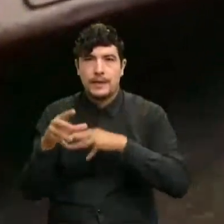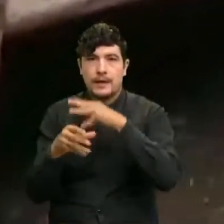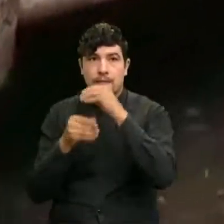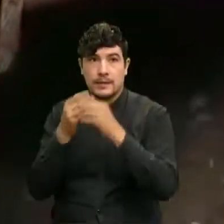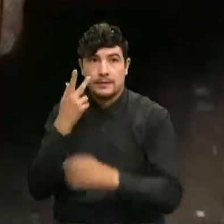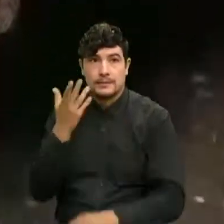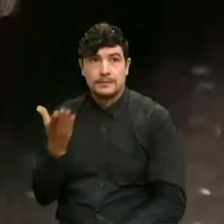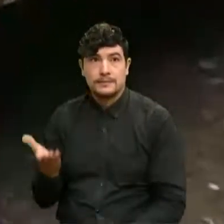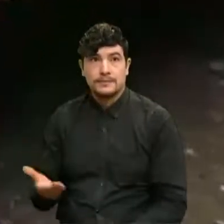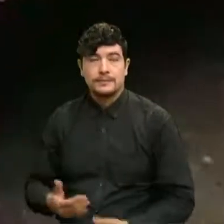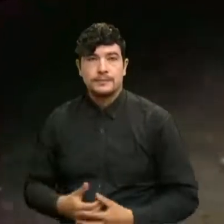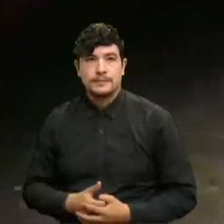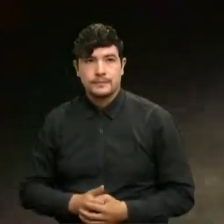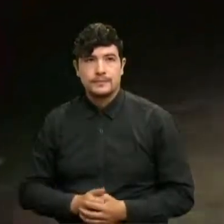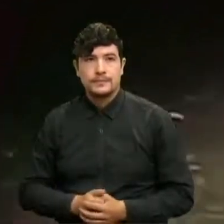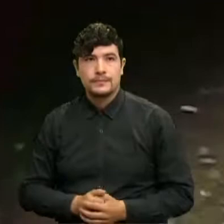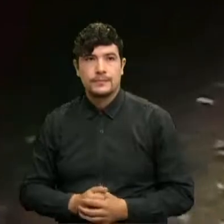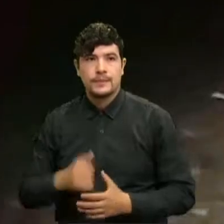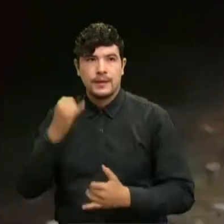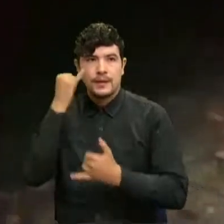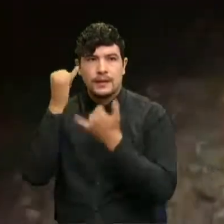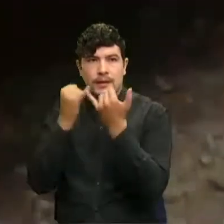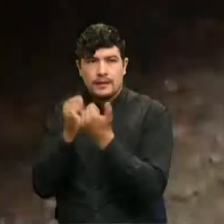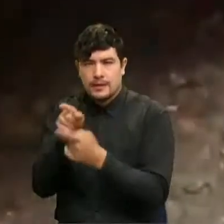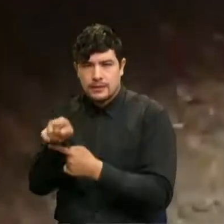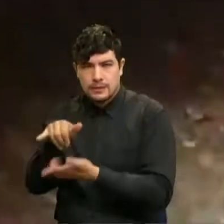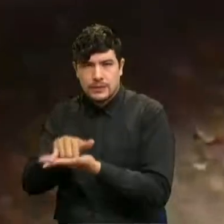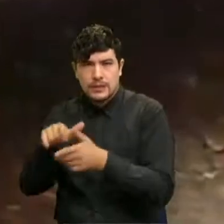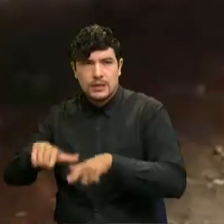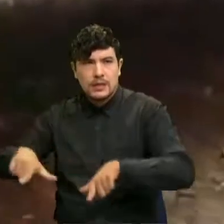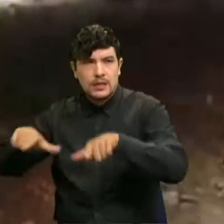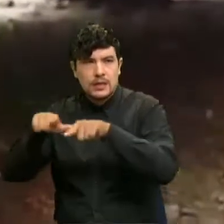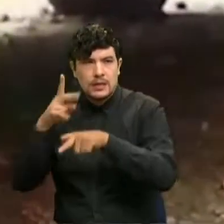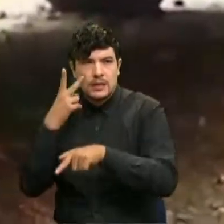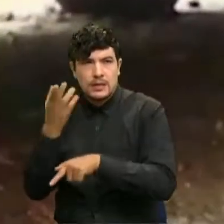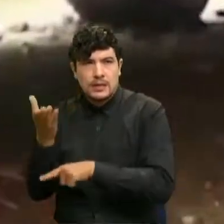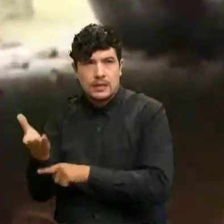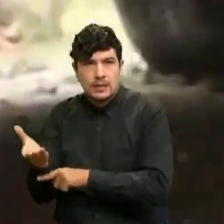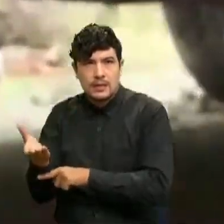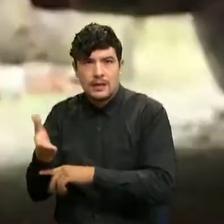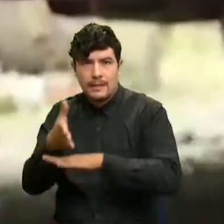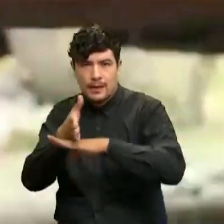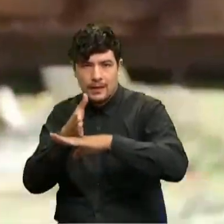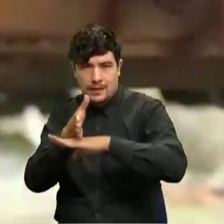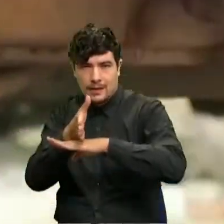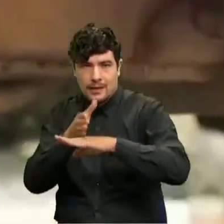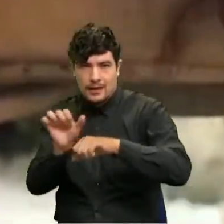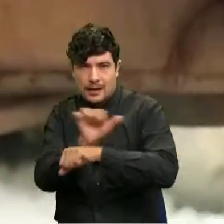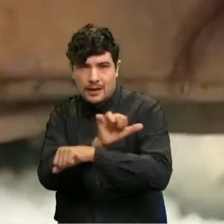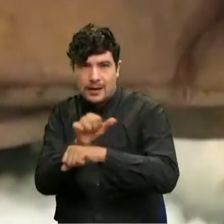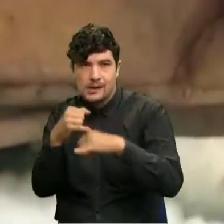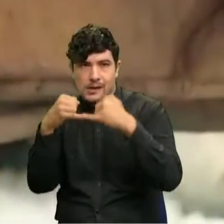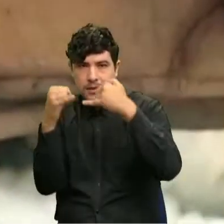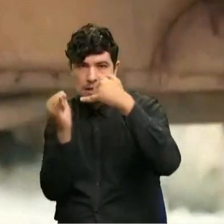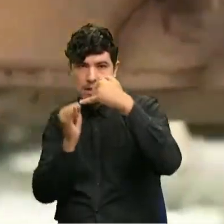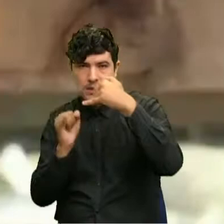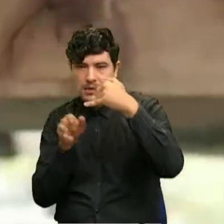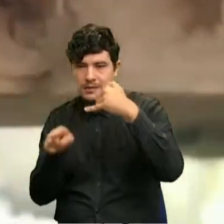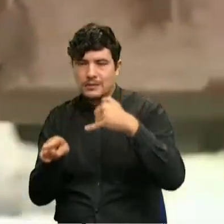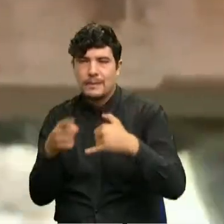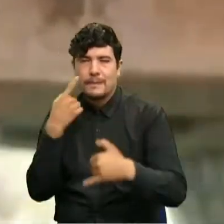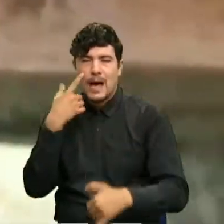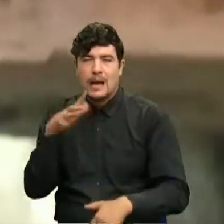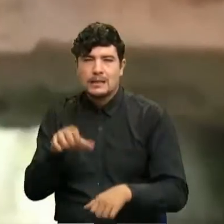ambulancia, aquí también observamos que en el mismo sector, que es la parte media del carro, también se presentan unas grietas dentro del chasis. El chasis